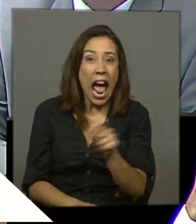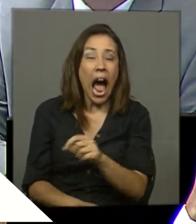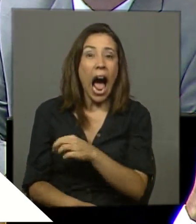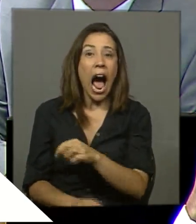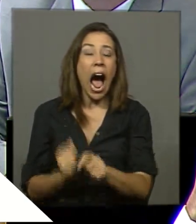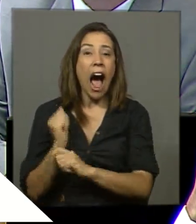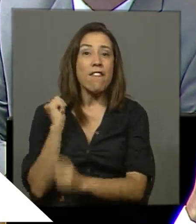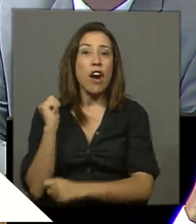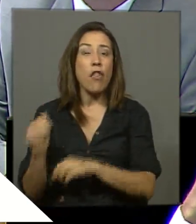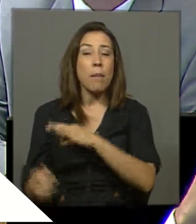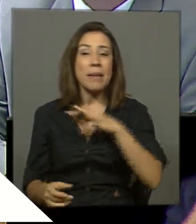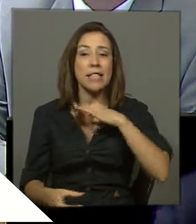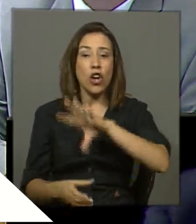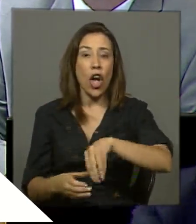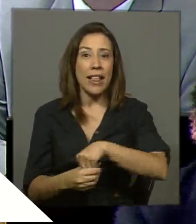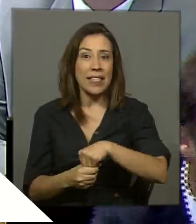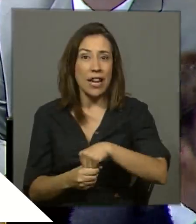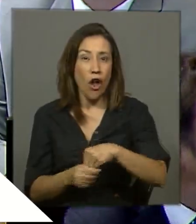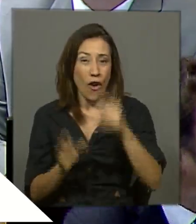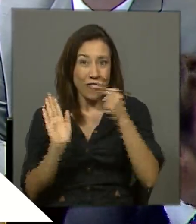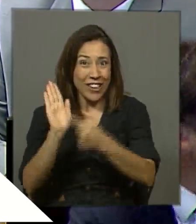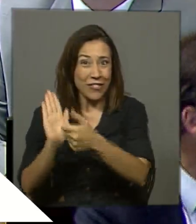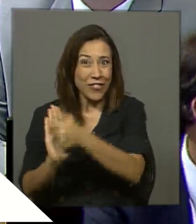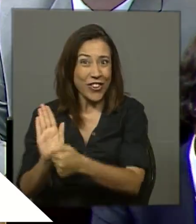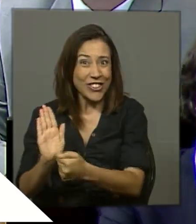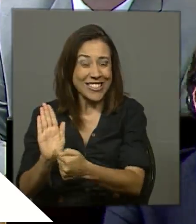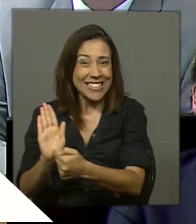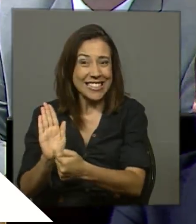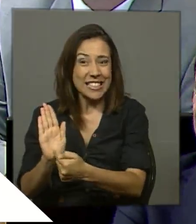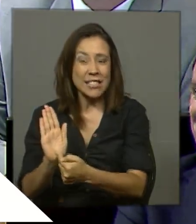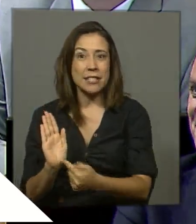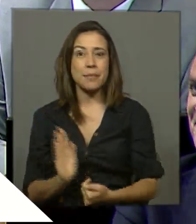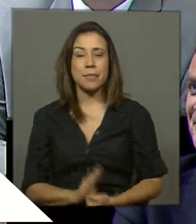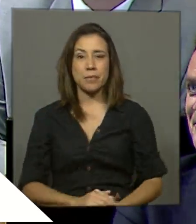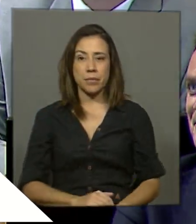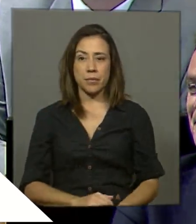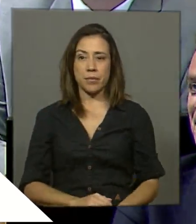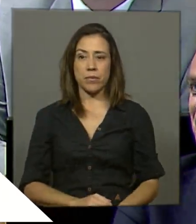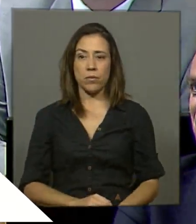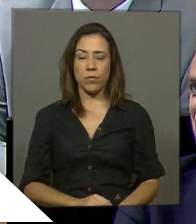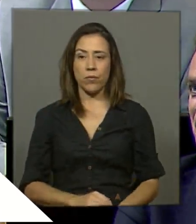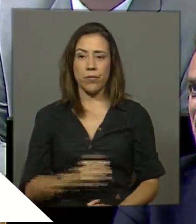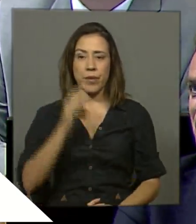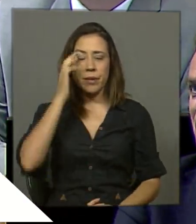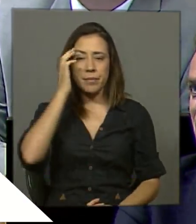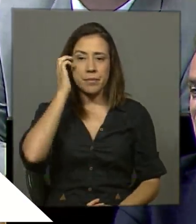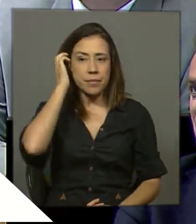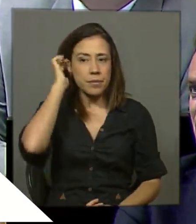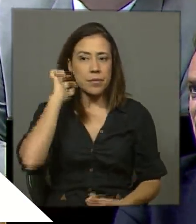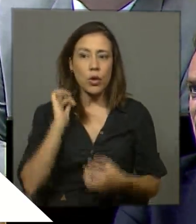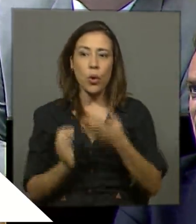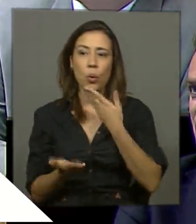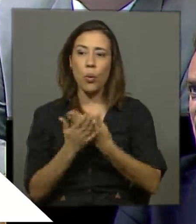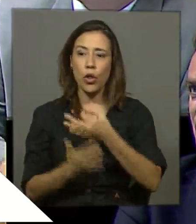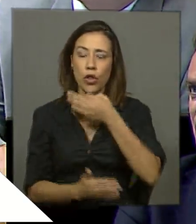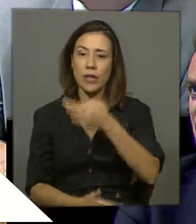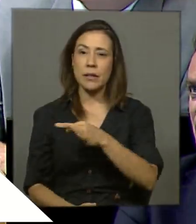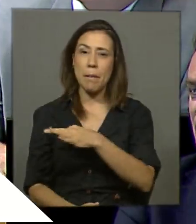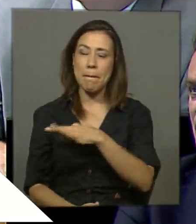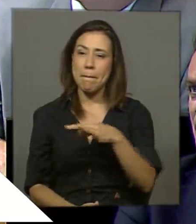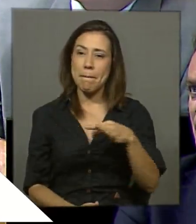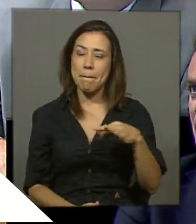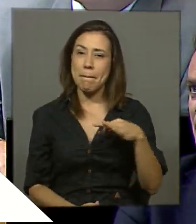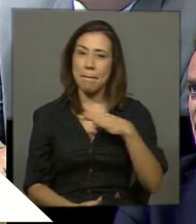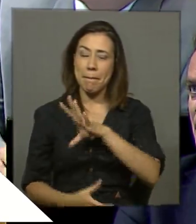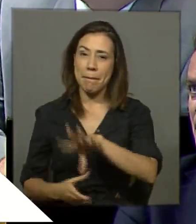Ministerio del interior ministro cuando se está hablando de que el ministro